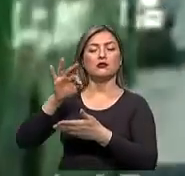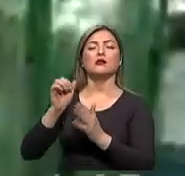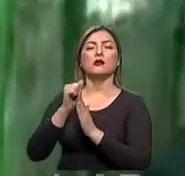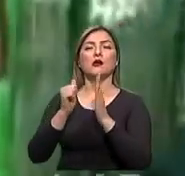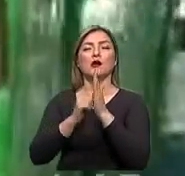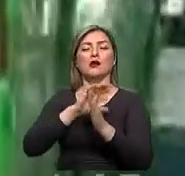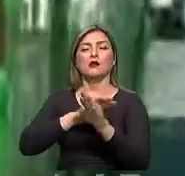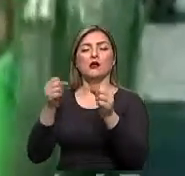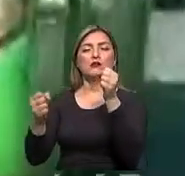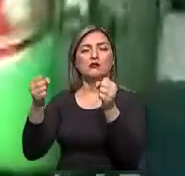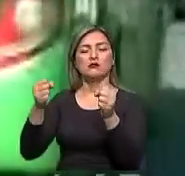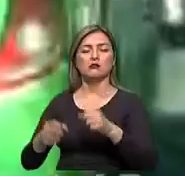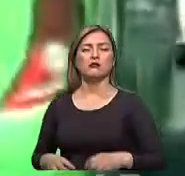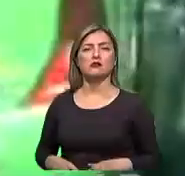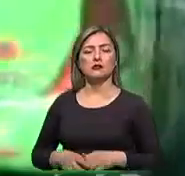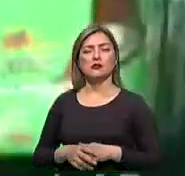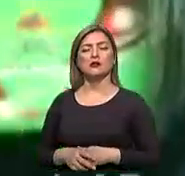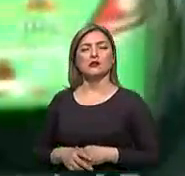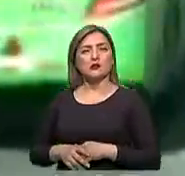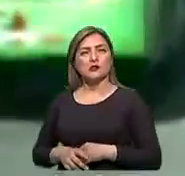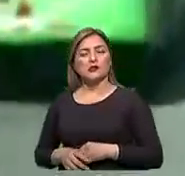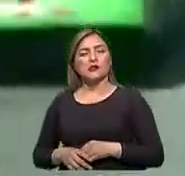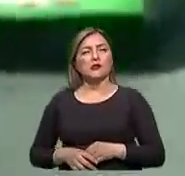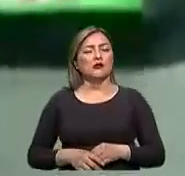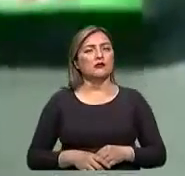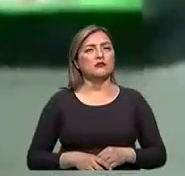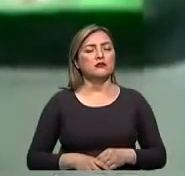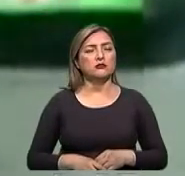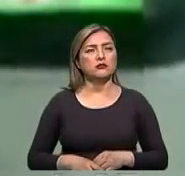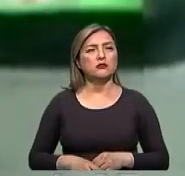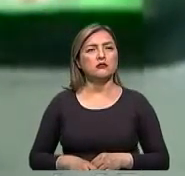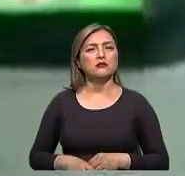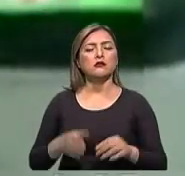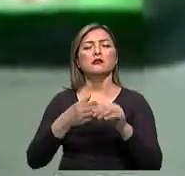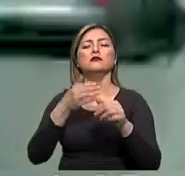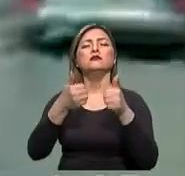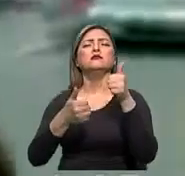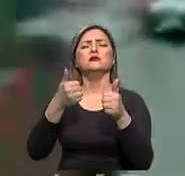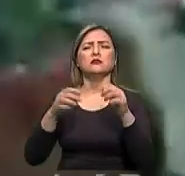Agencia Metropolitana de Tránsito. ¿Se regresa a esta medida? ¿Cuál es el objetivo?